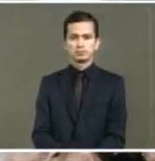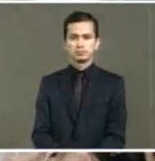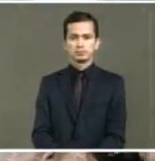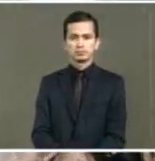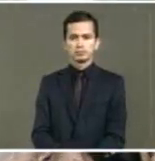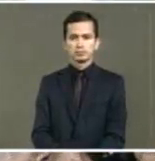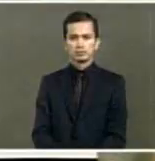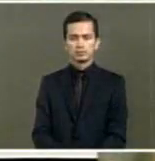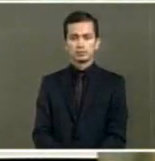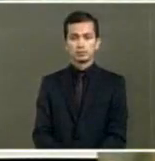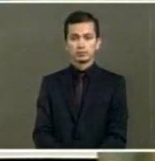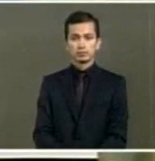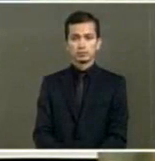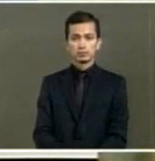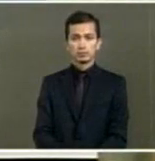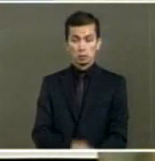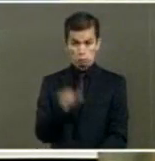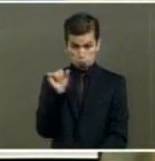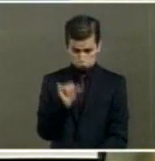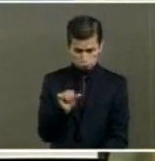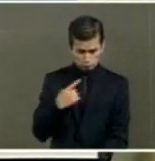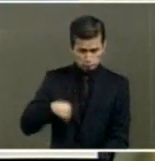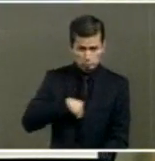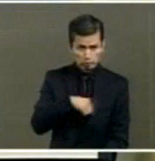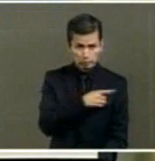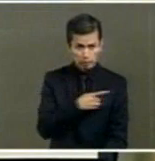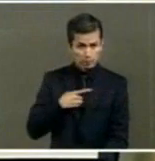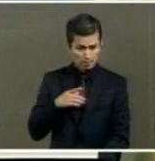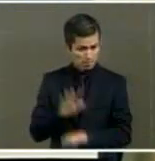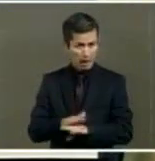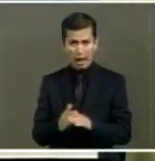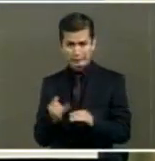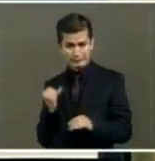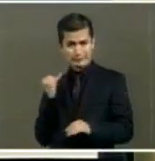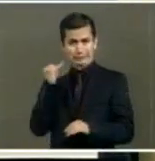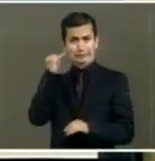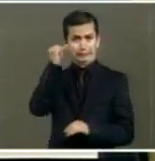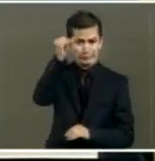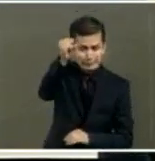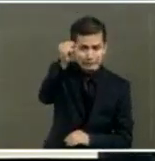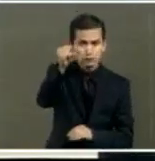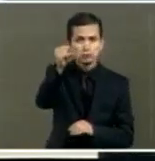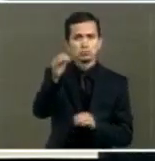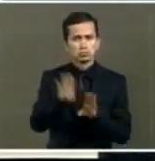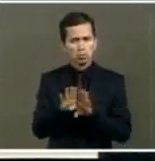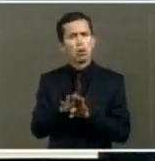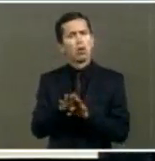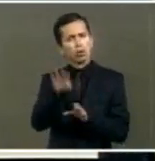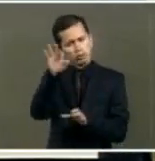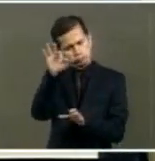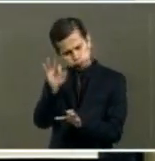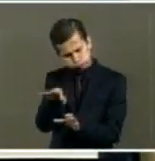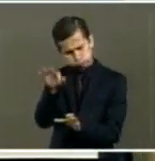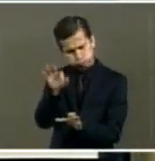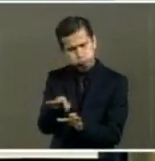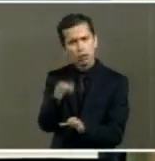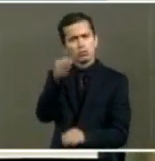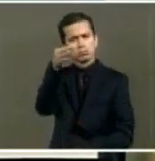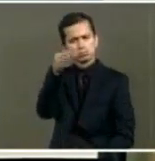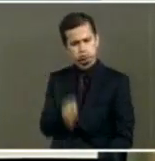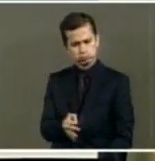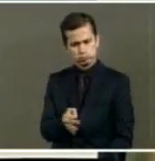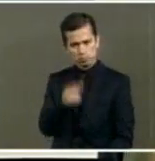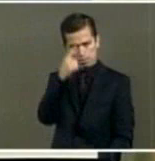Hoy tenemos que ir mucho más allá. Tenemos que dar el paso del sufragio efectivo a la democracia